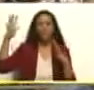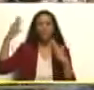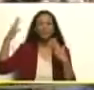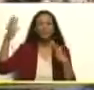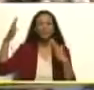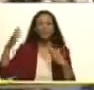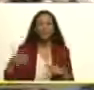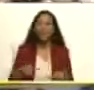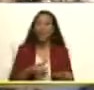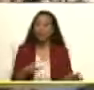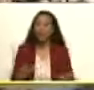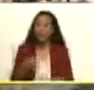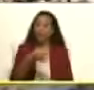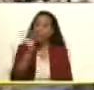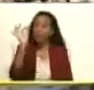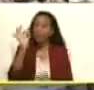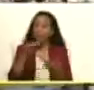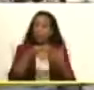Correcto.